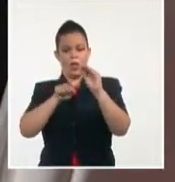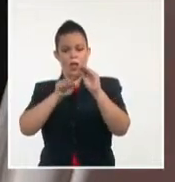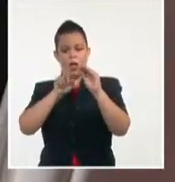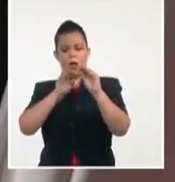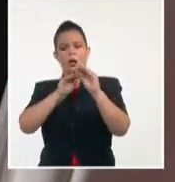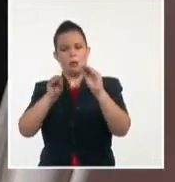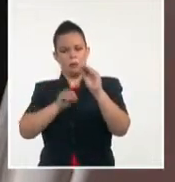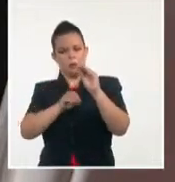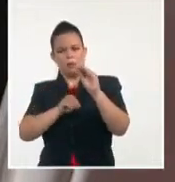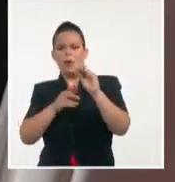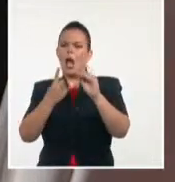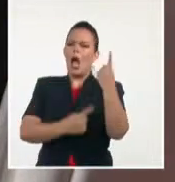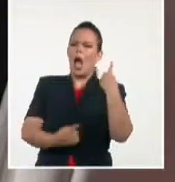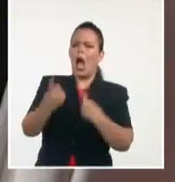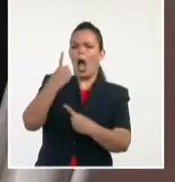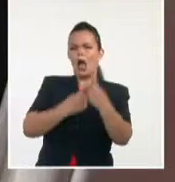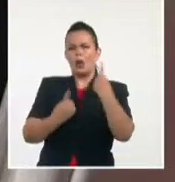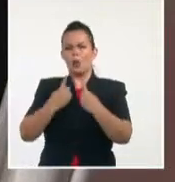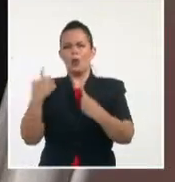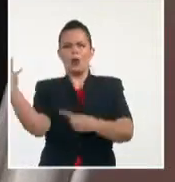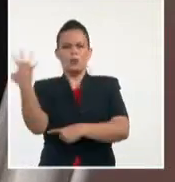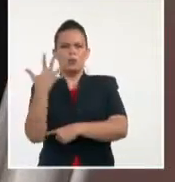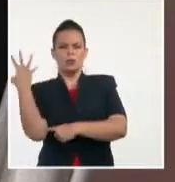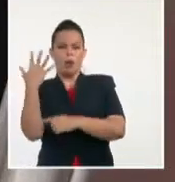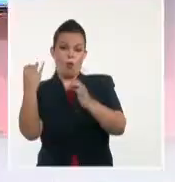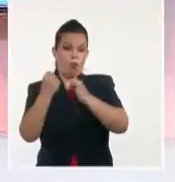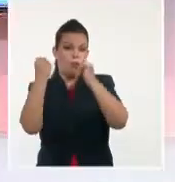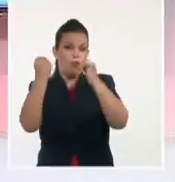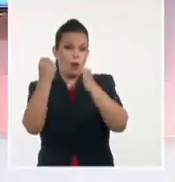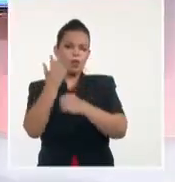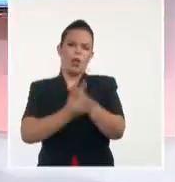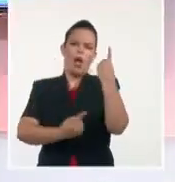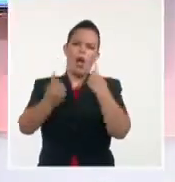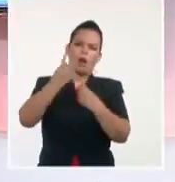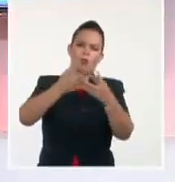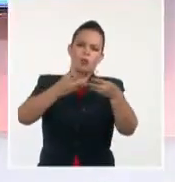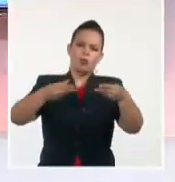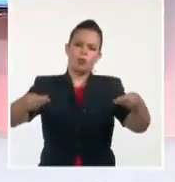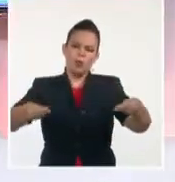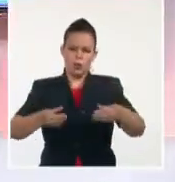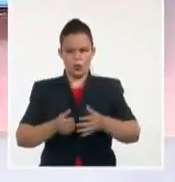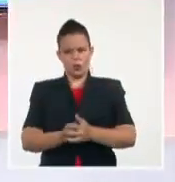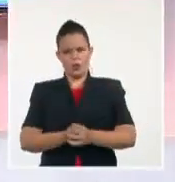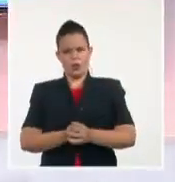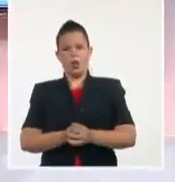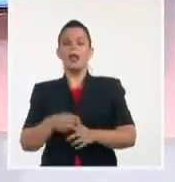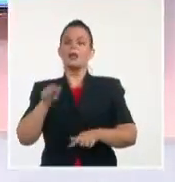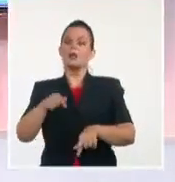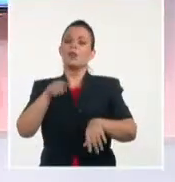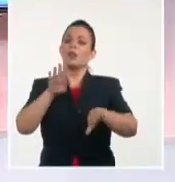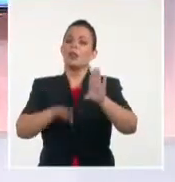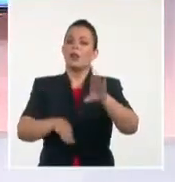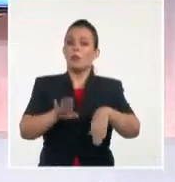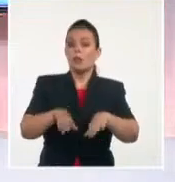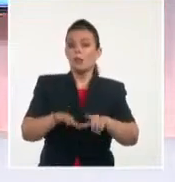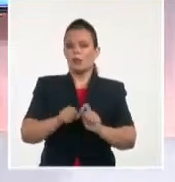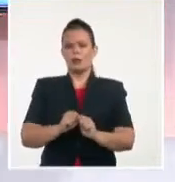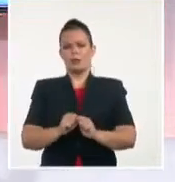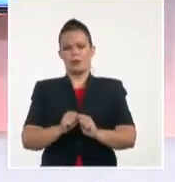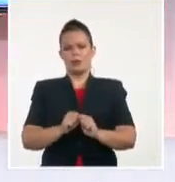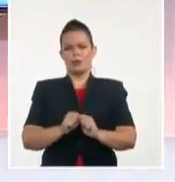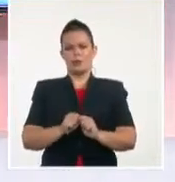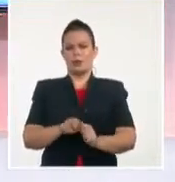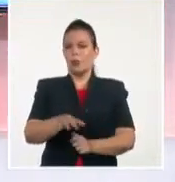fuertes. Por eso es que hay que siempre tener cuidado cuando hablamos de la actividad ciclónica.